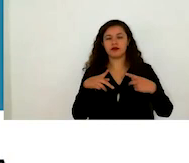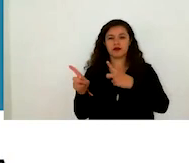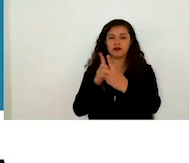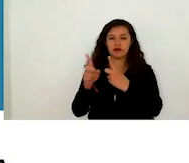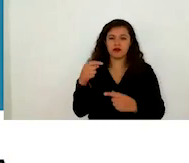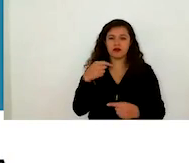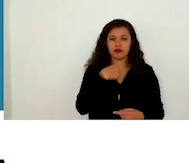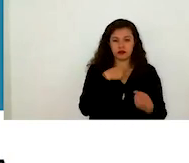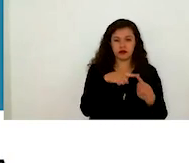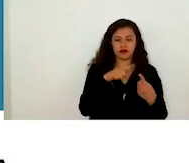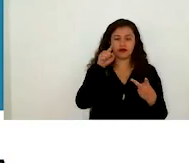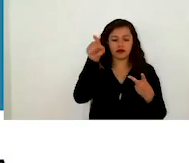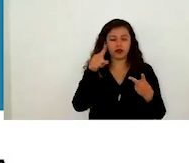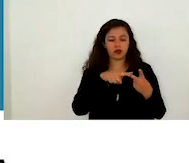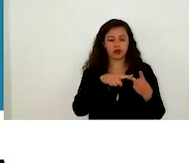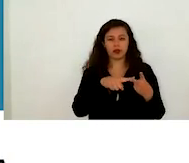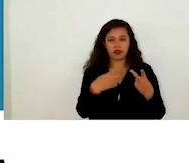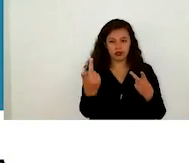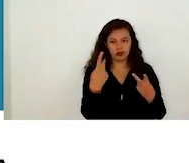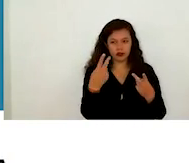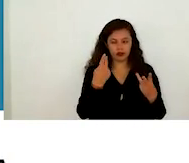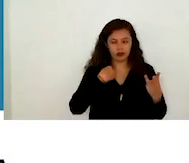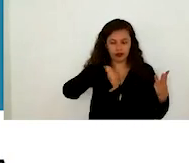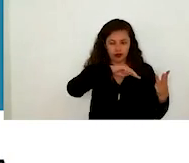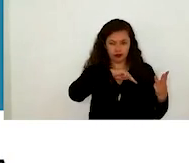el tubo y nosotros